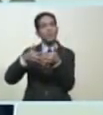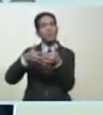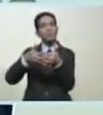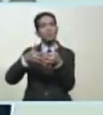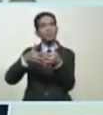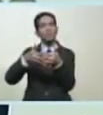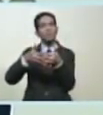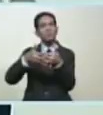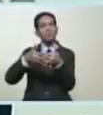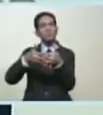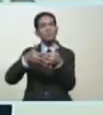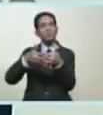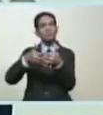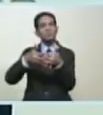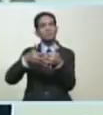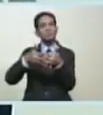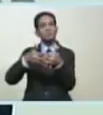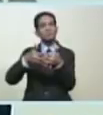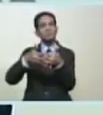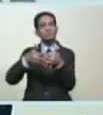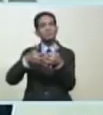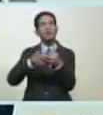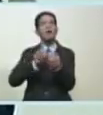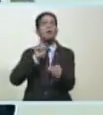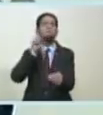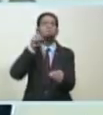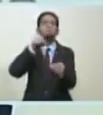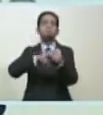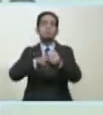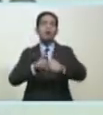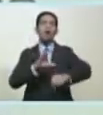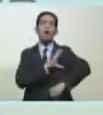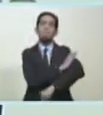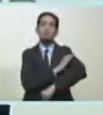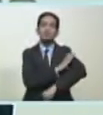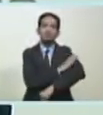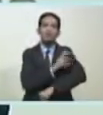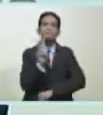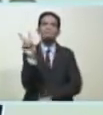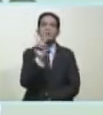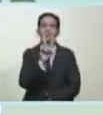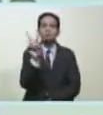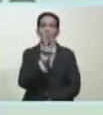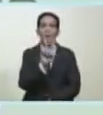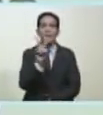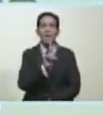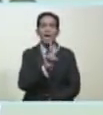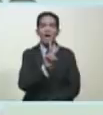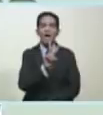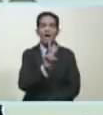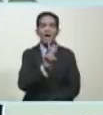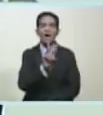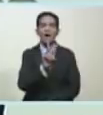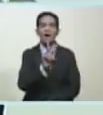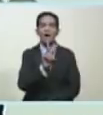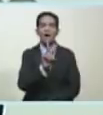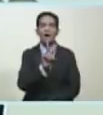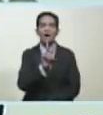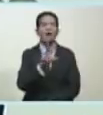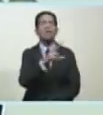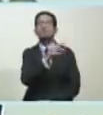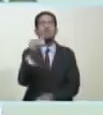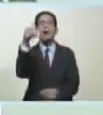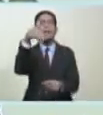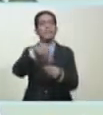¿Sumarse a los grupos y factores de la ultraderecha venezolana? No hacer elecciones en Venezuela, no elegir